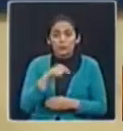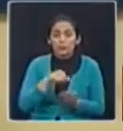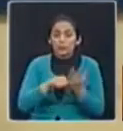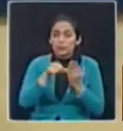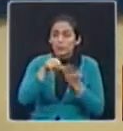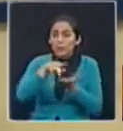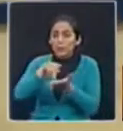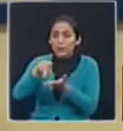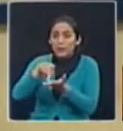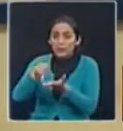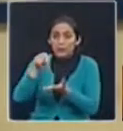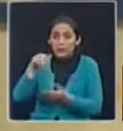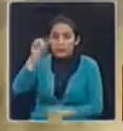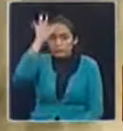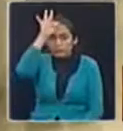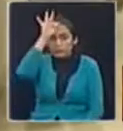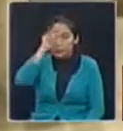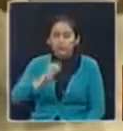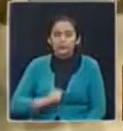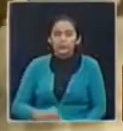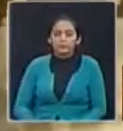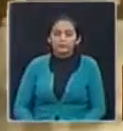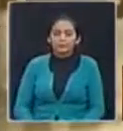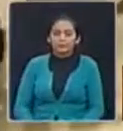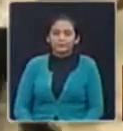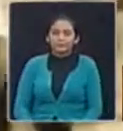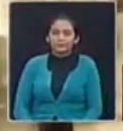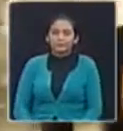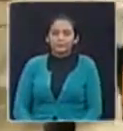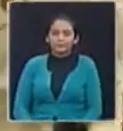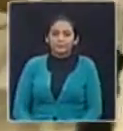a los 60 millones que se entregan por asignación de ley. Marta Navarrete, Telerama Noticias.